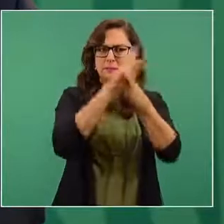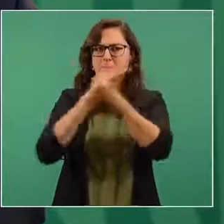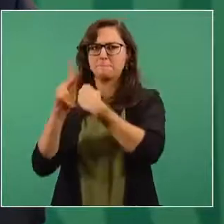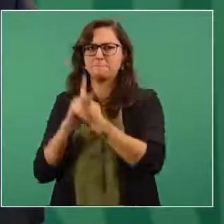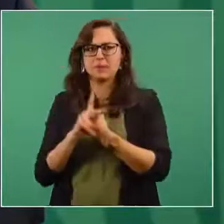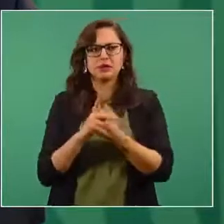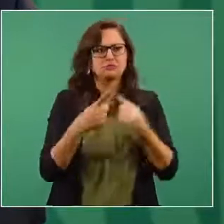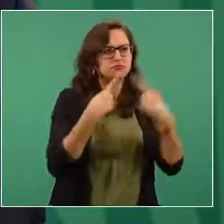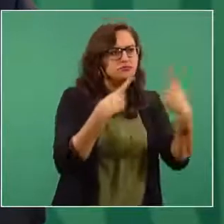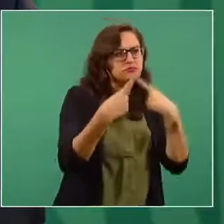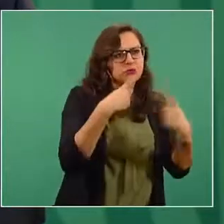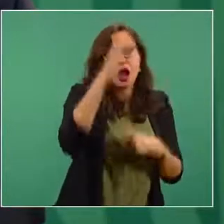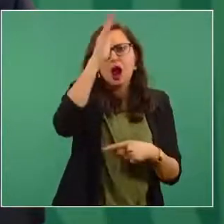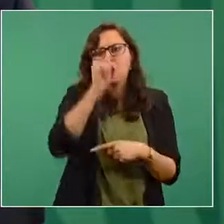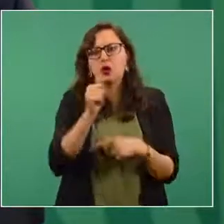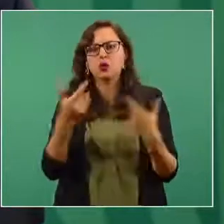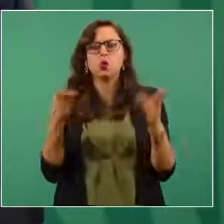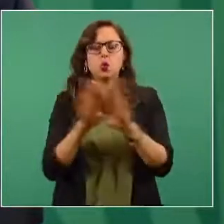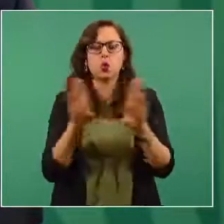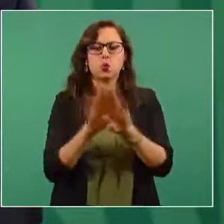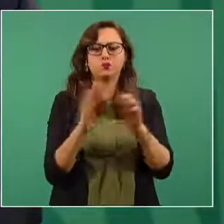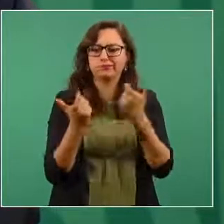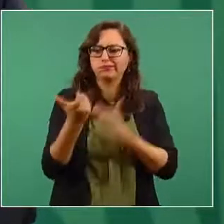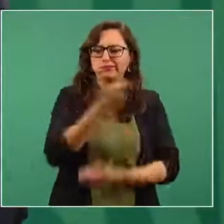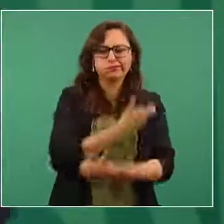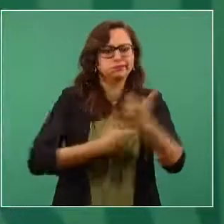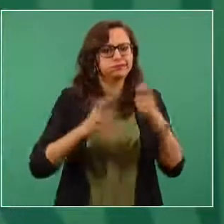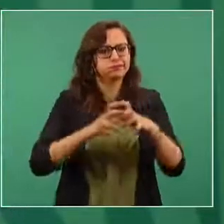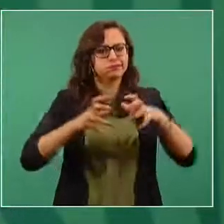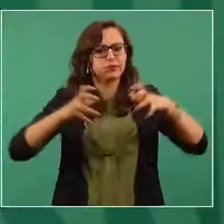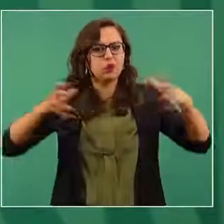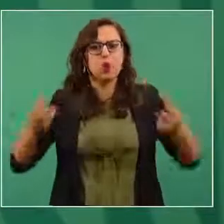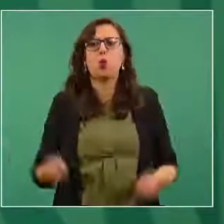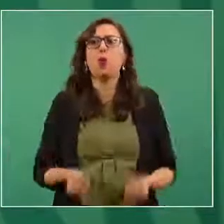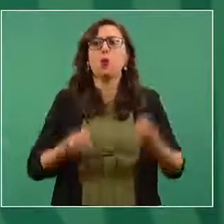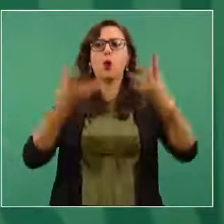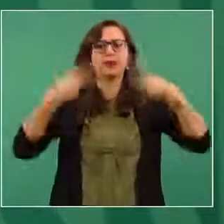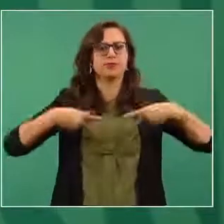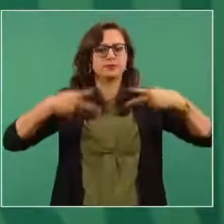para crecer. O sea,